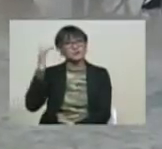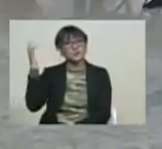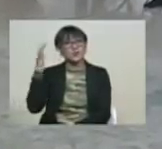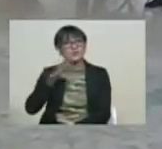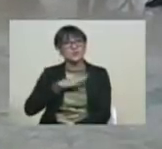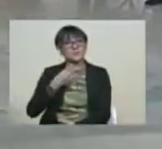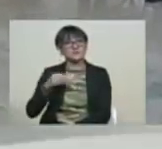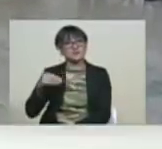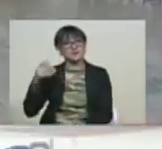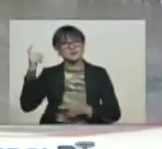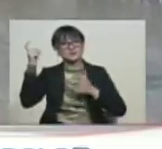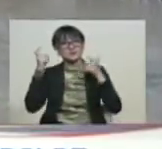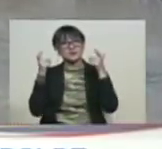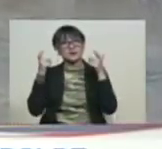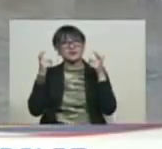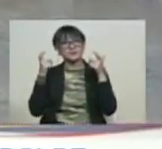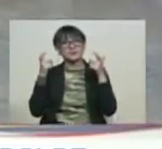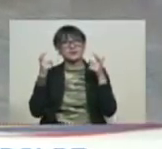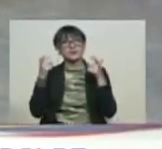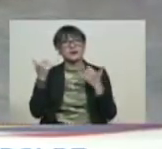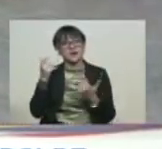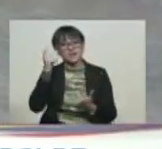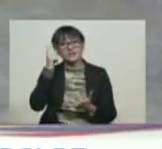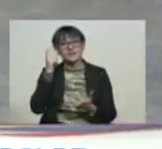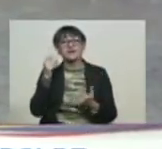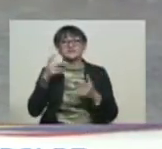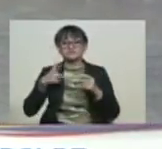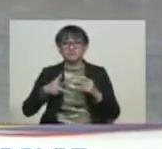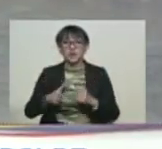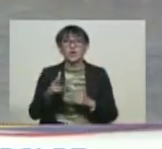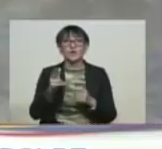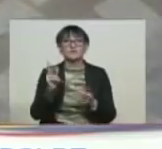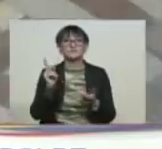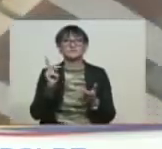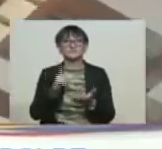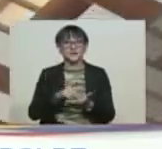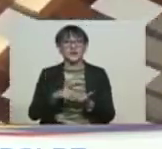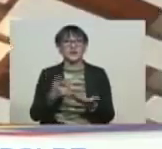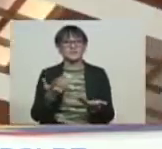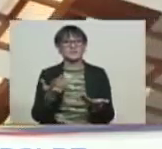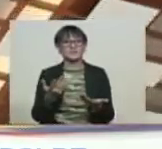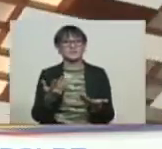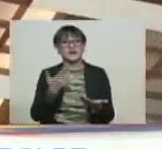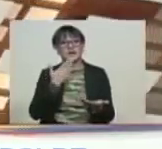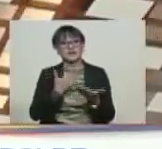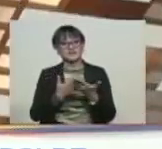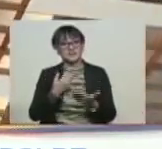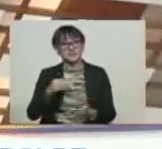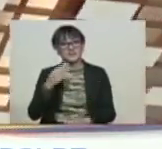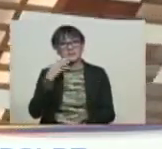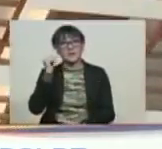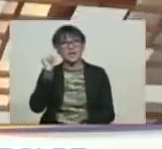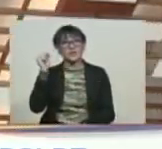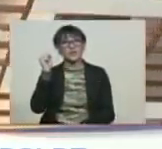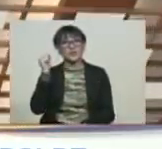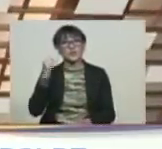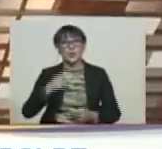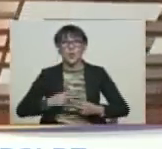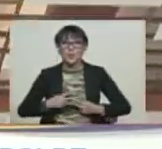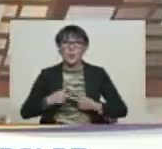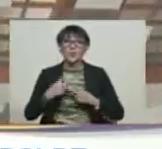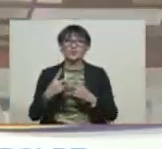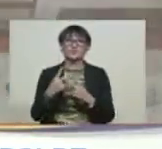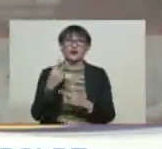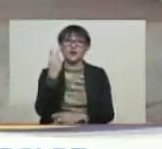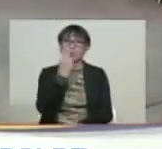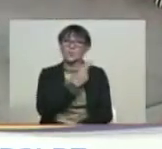repito, del presidente Chávez, que este día llegara. Y llegó en sus manos, presidente. Llegó con su voluntad, con